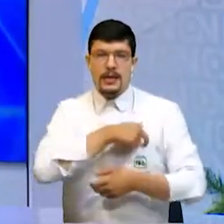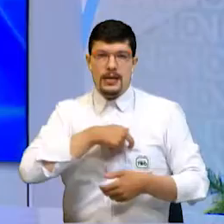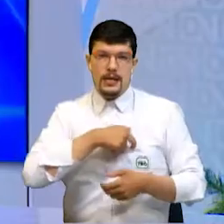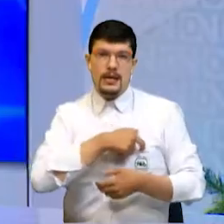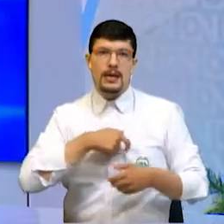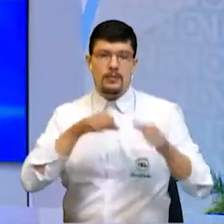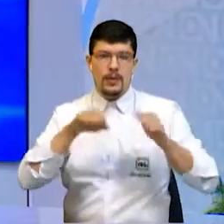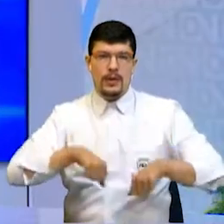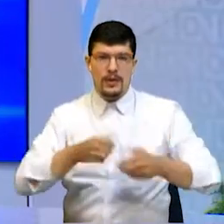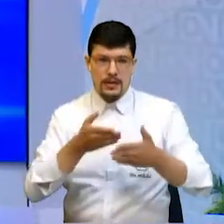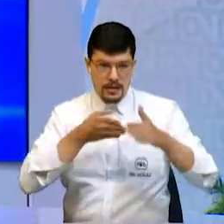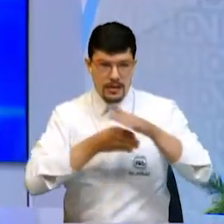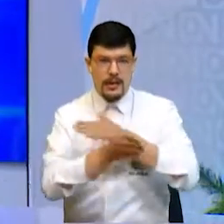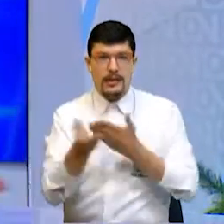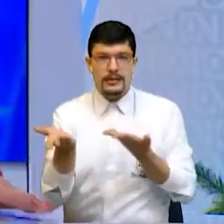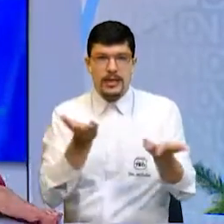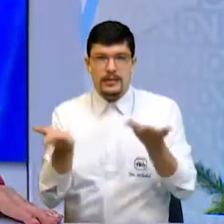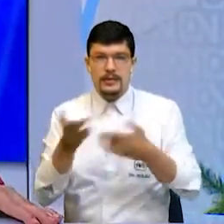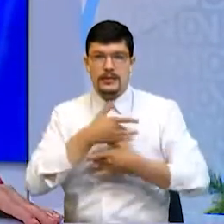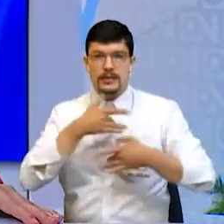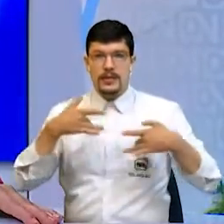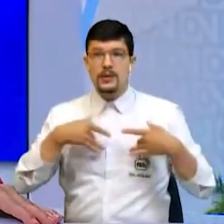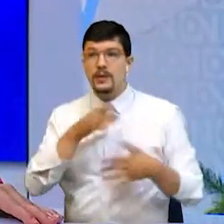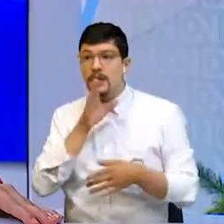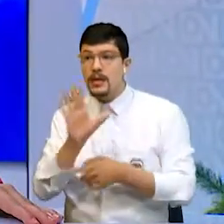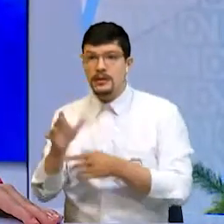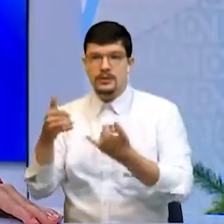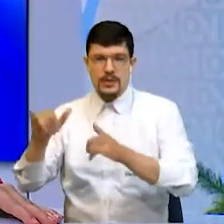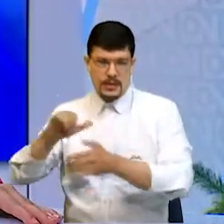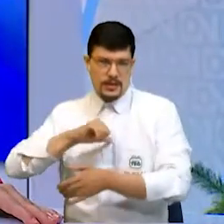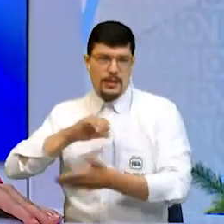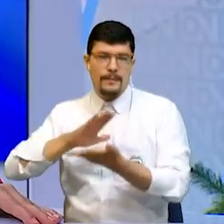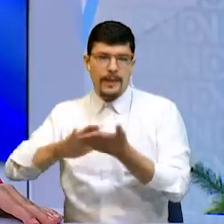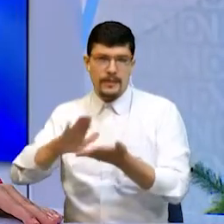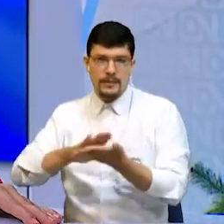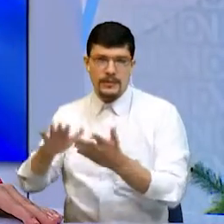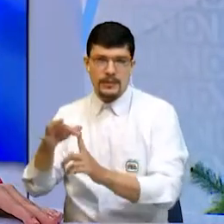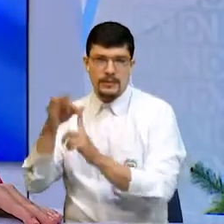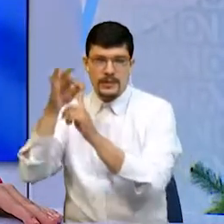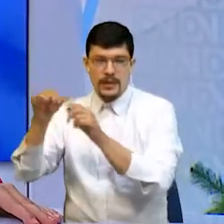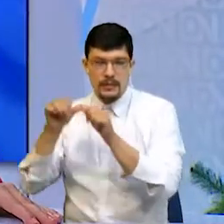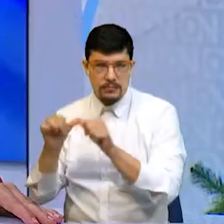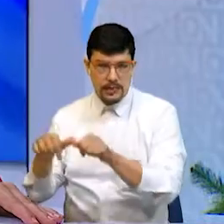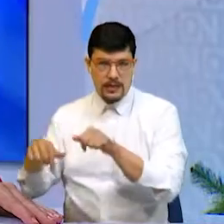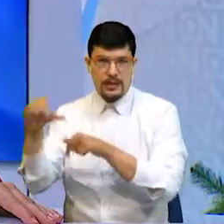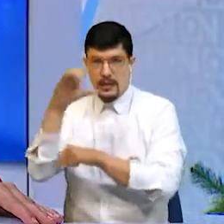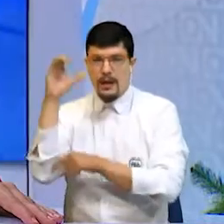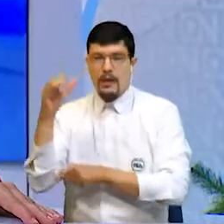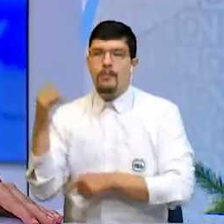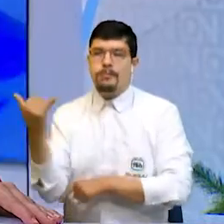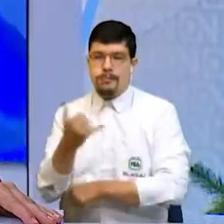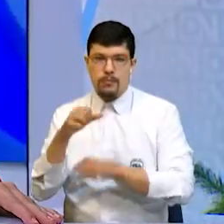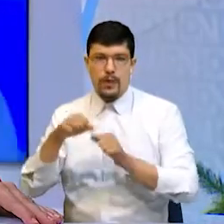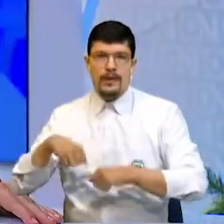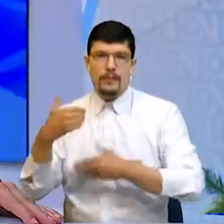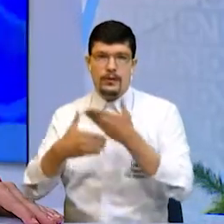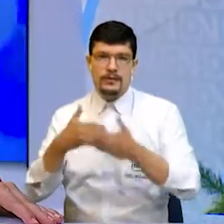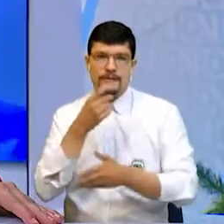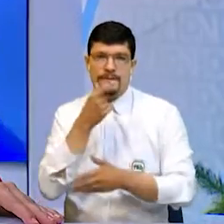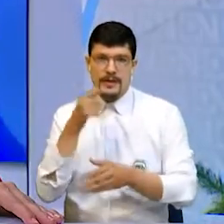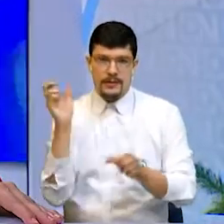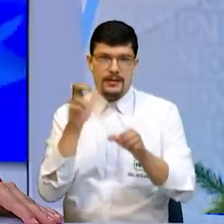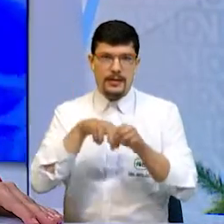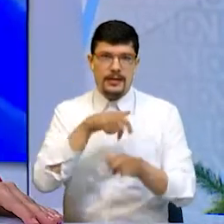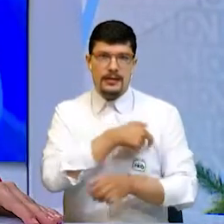a los servicios de salud en especial quienes ya cuentan con permiso especial de permanencia pilar velázquez ha de zahora no se entrega más detalles